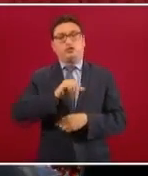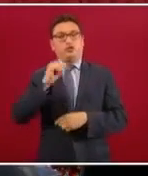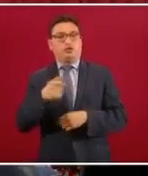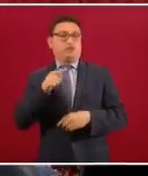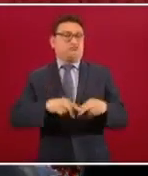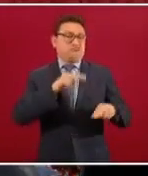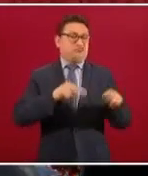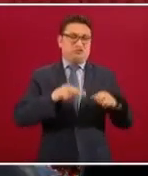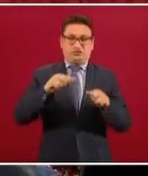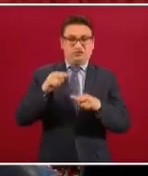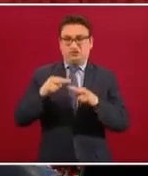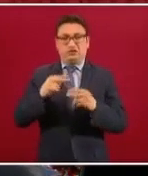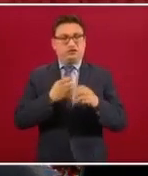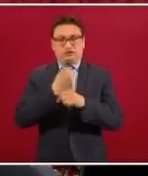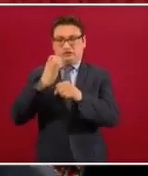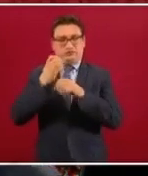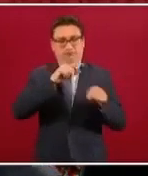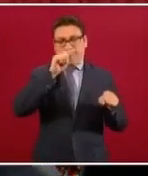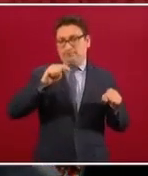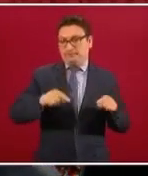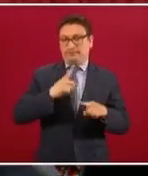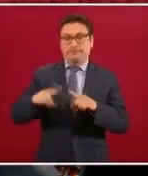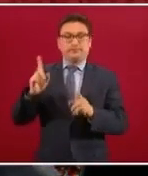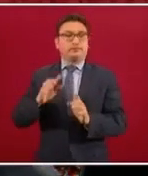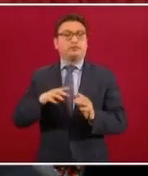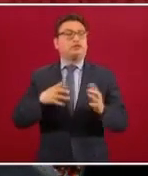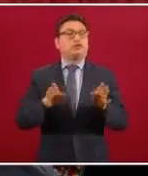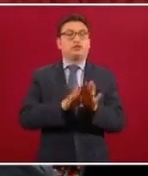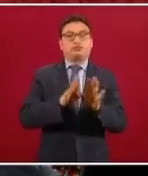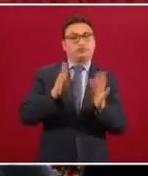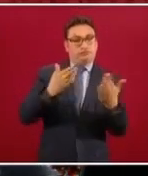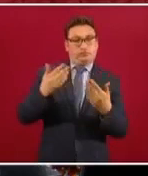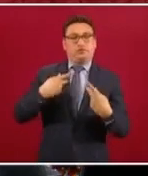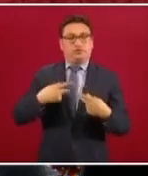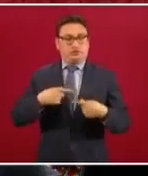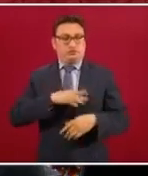este simplemente por entidad federativa, cómo está la letalidad.